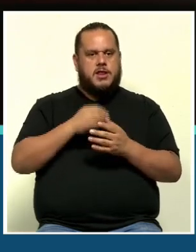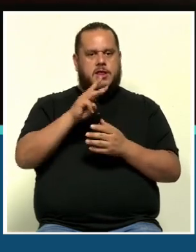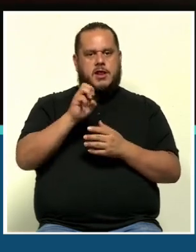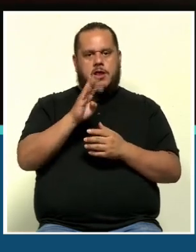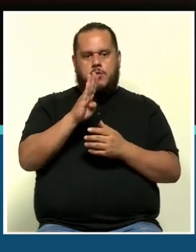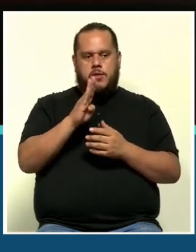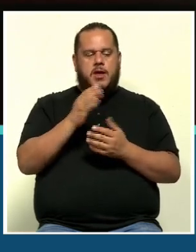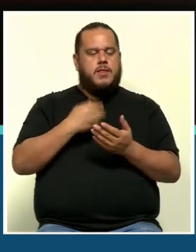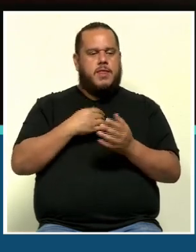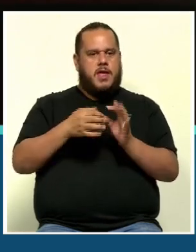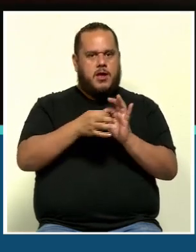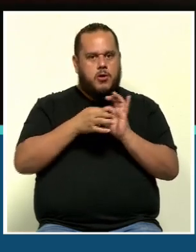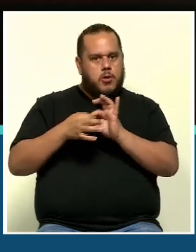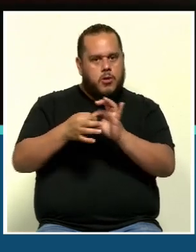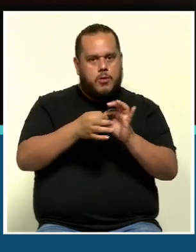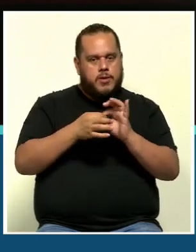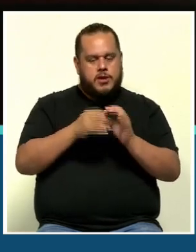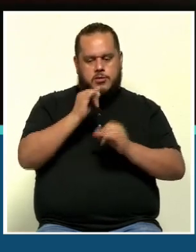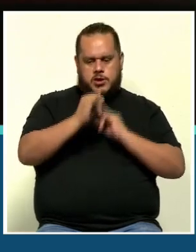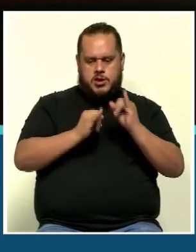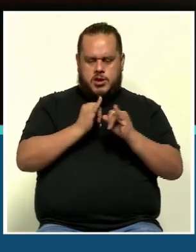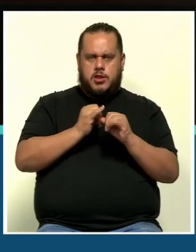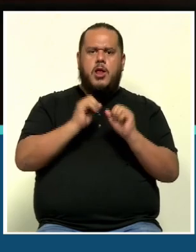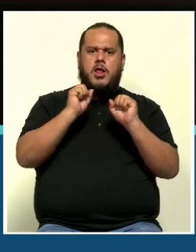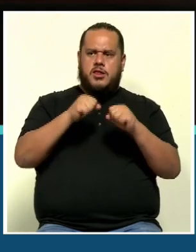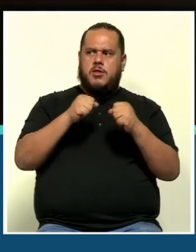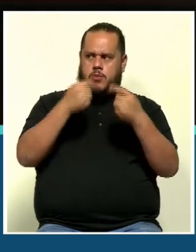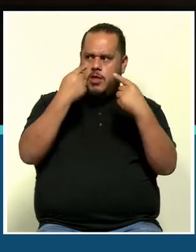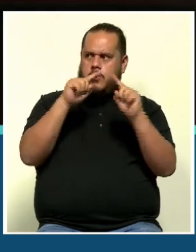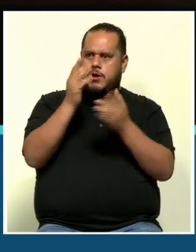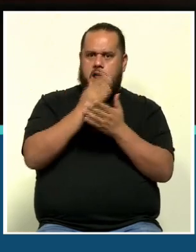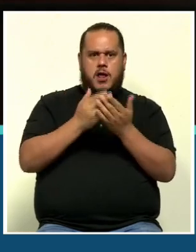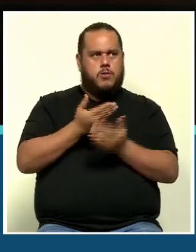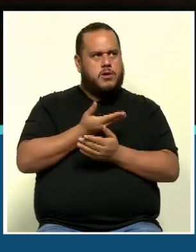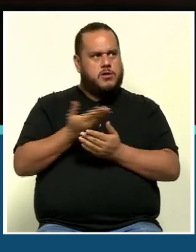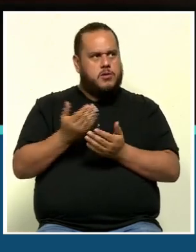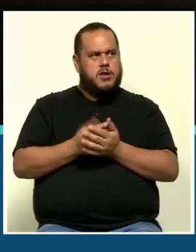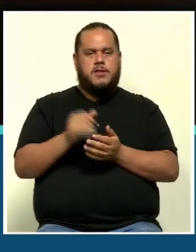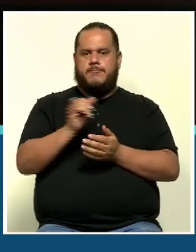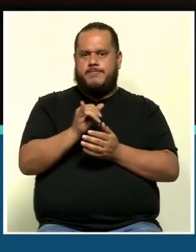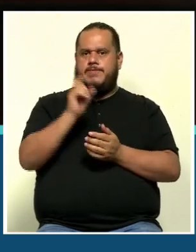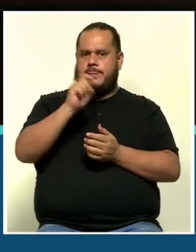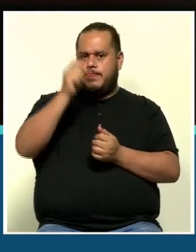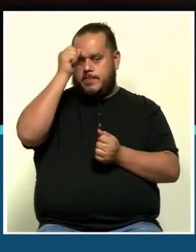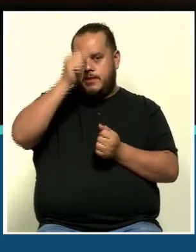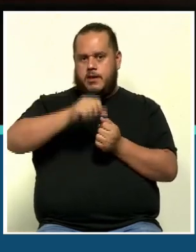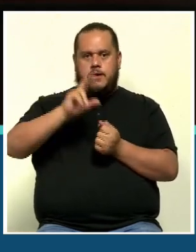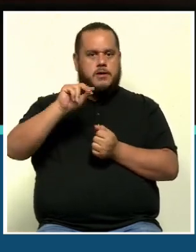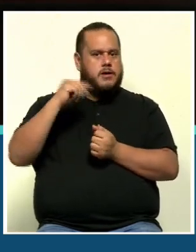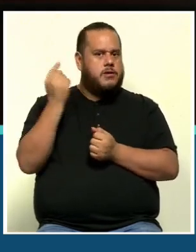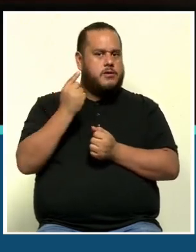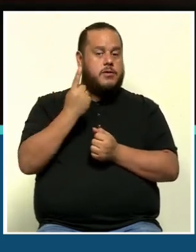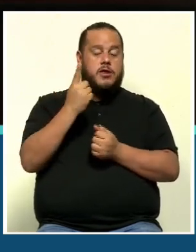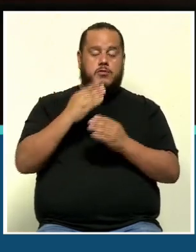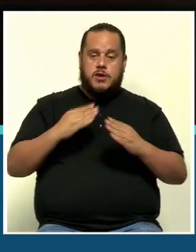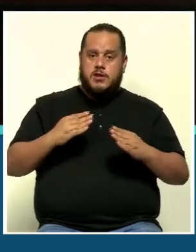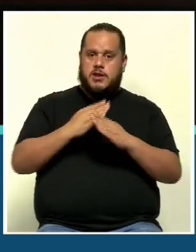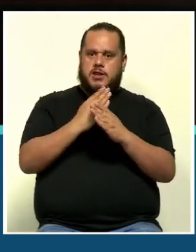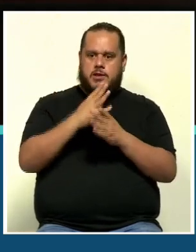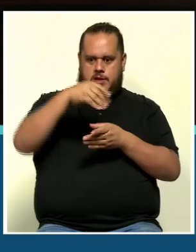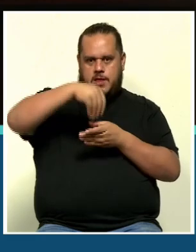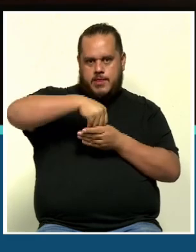internacional, se pueden lograr ciertas cosas. Debemos también recordar que no solamente es una trazabilidad